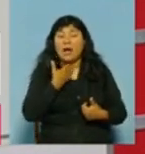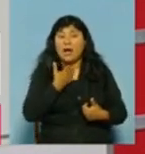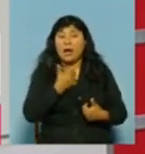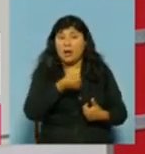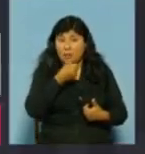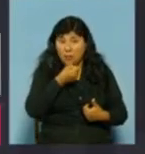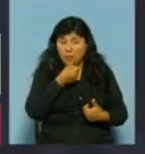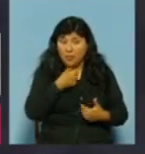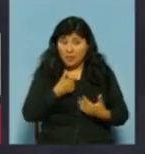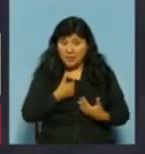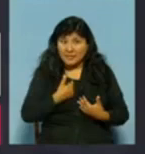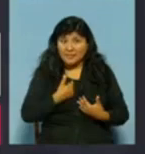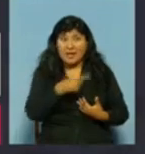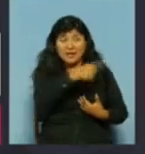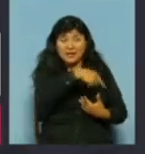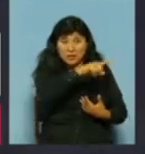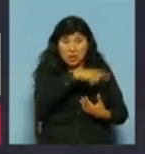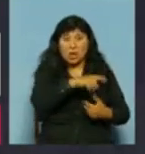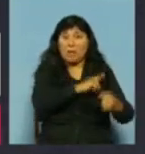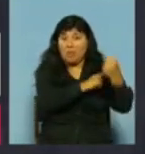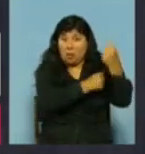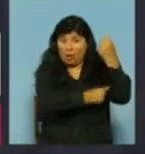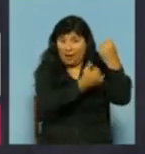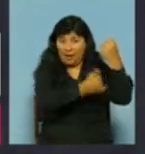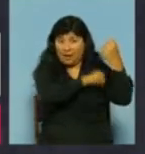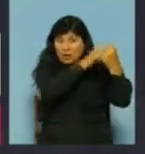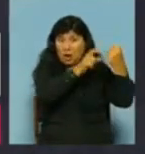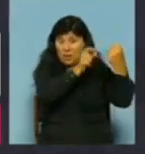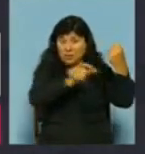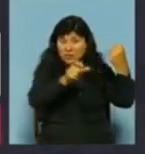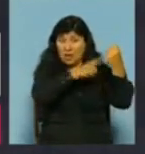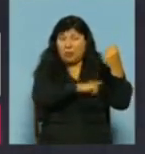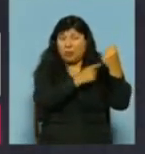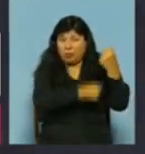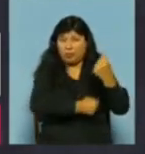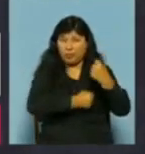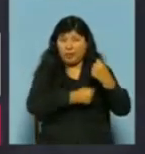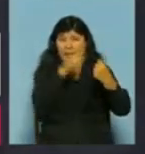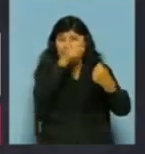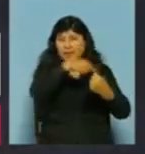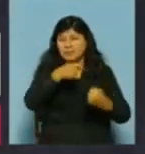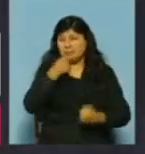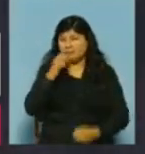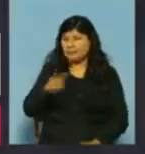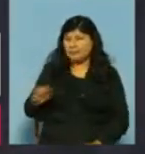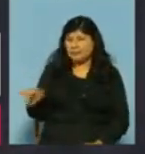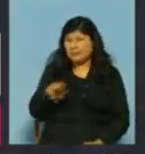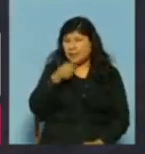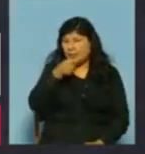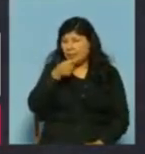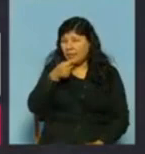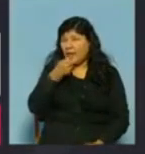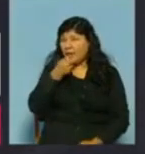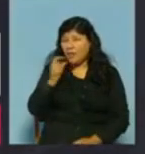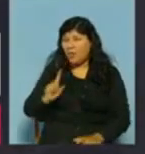prensa, que no se la banquen. Cuando a los poderosos no les gusta la prensa es porque algo hicieron mal.